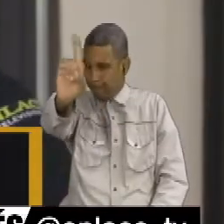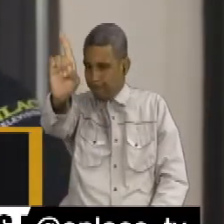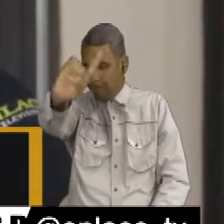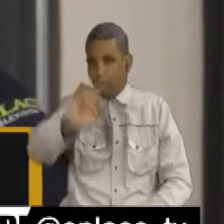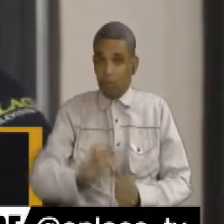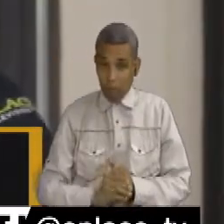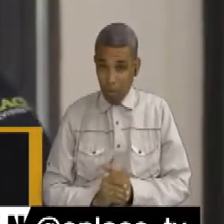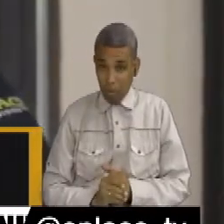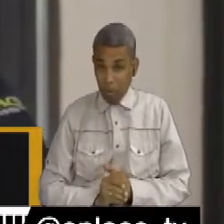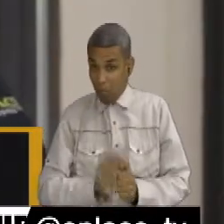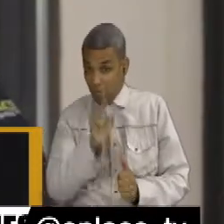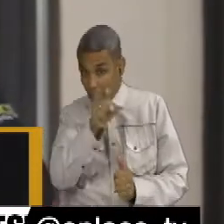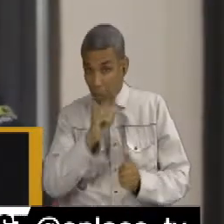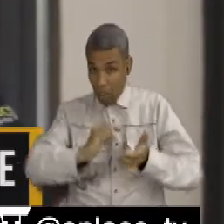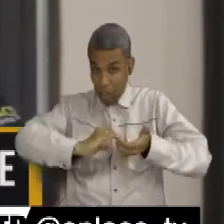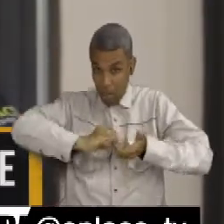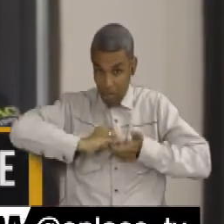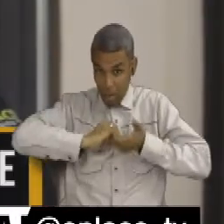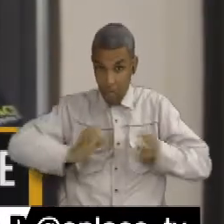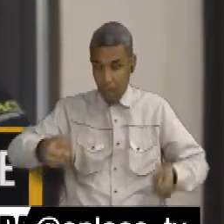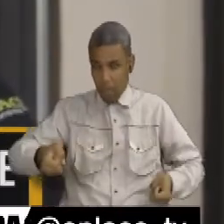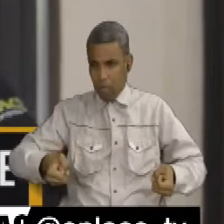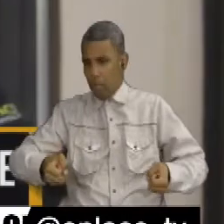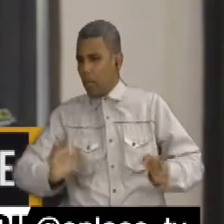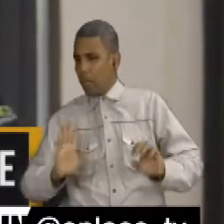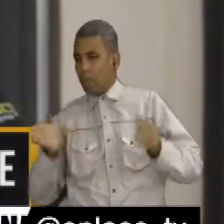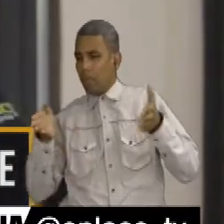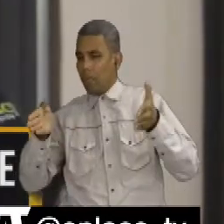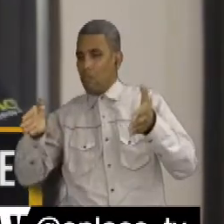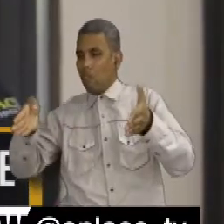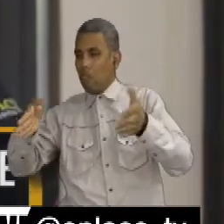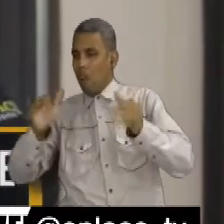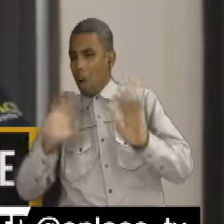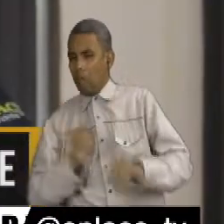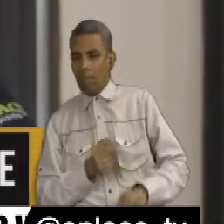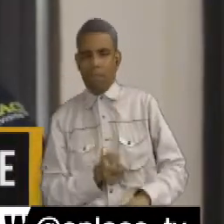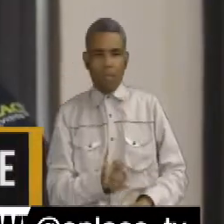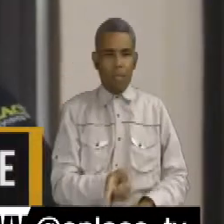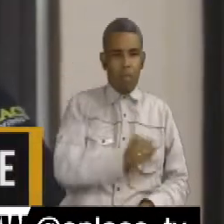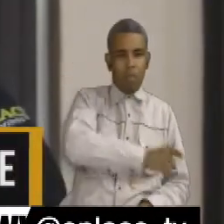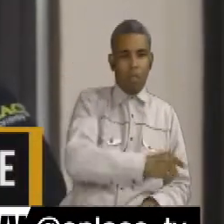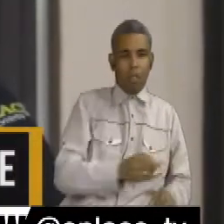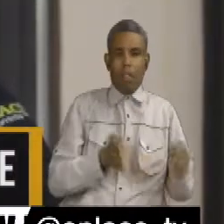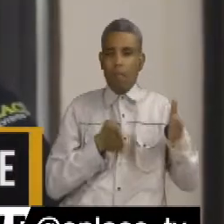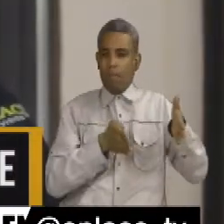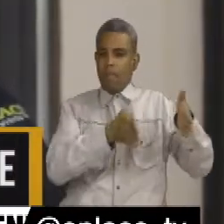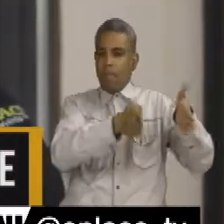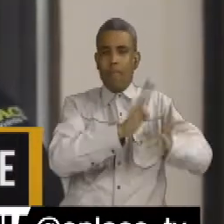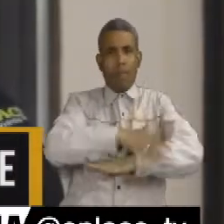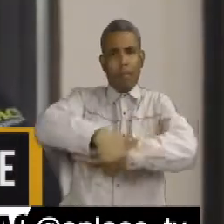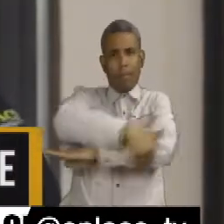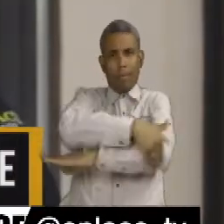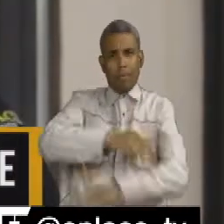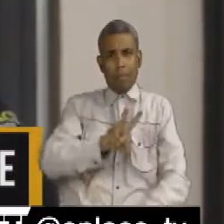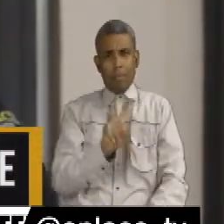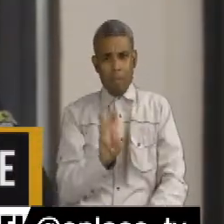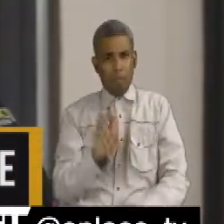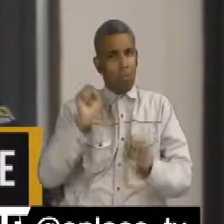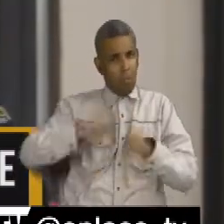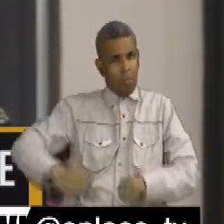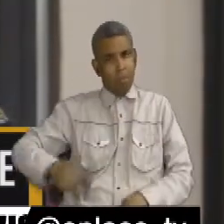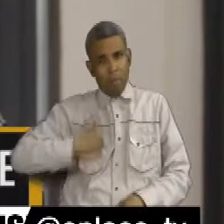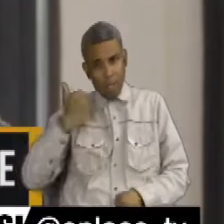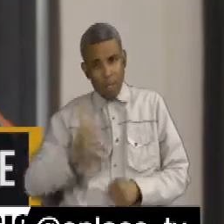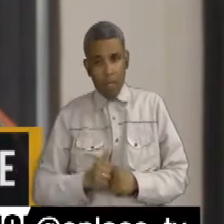Por ningún motivo vamos a permitir que el tráfico pesado entre por la 28. El intercambiador